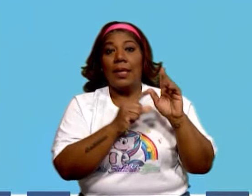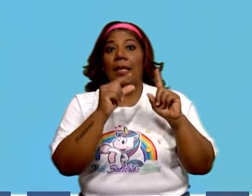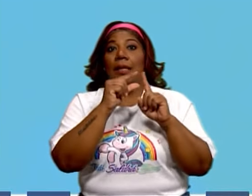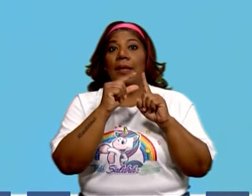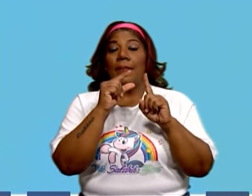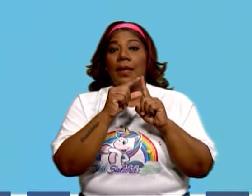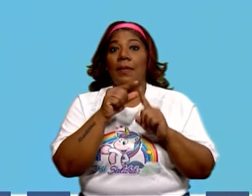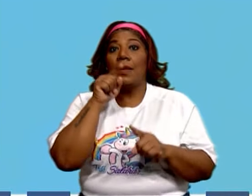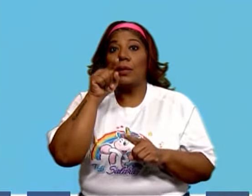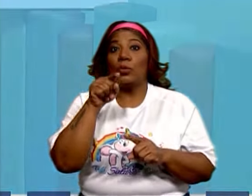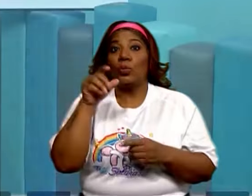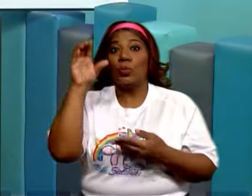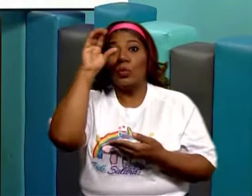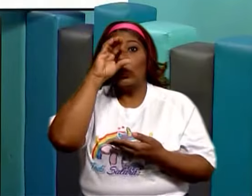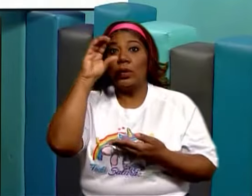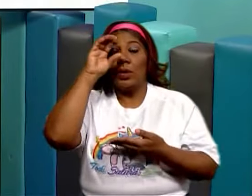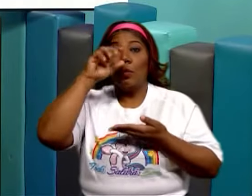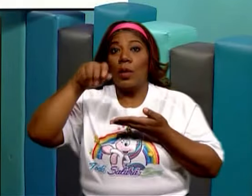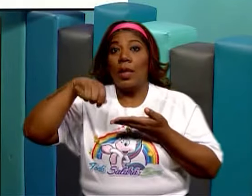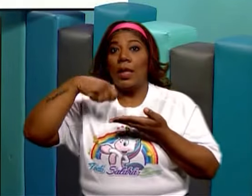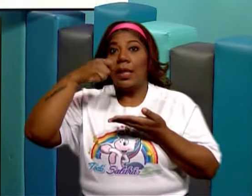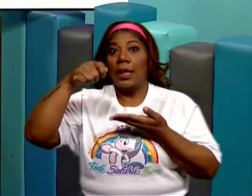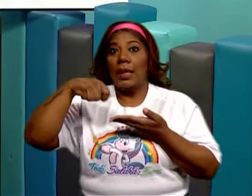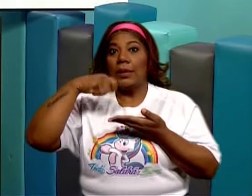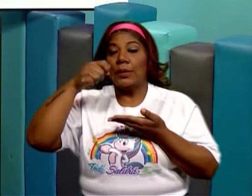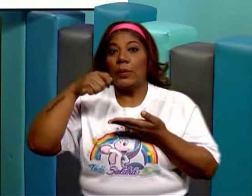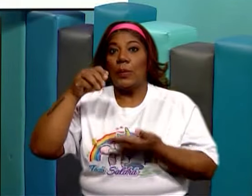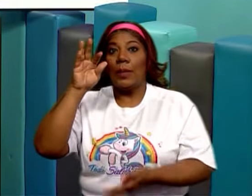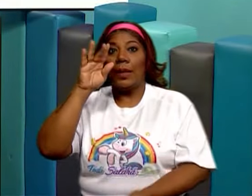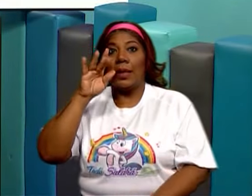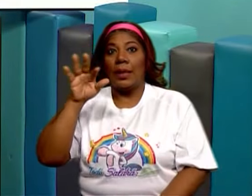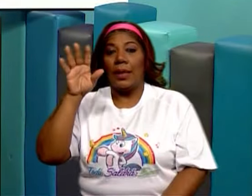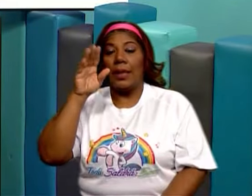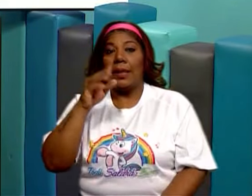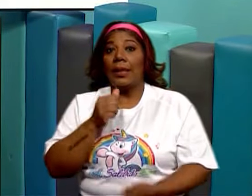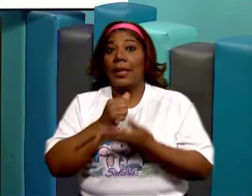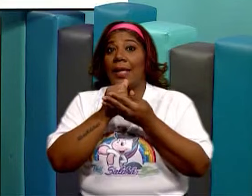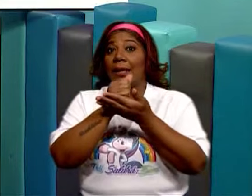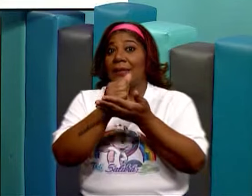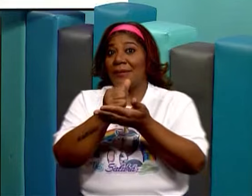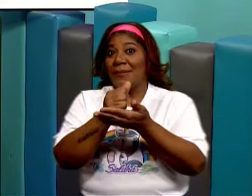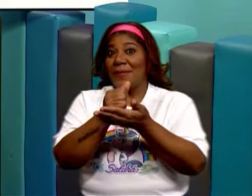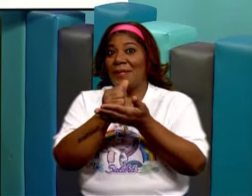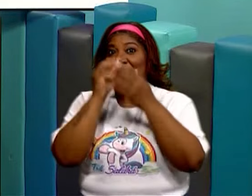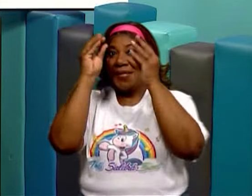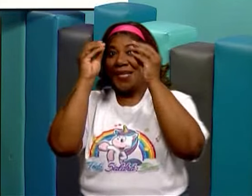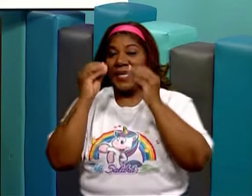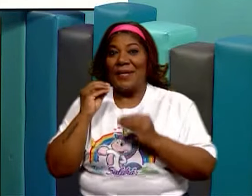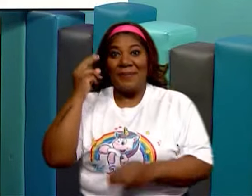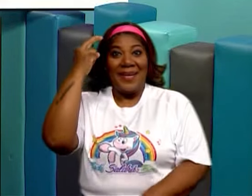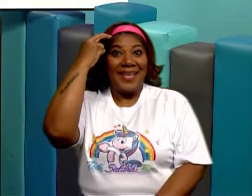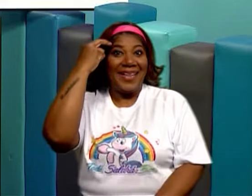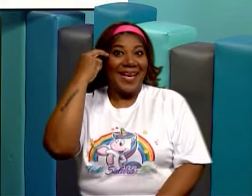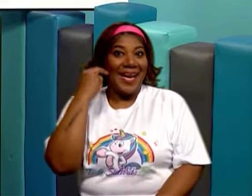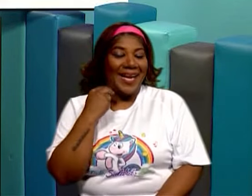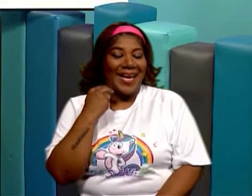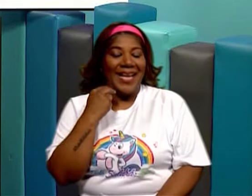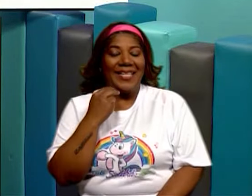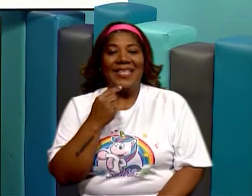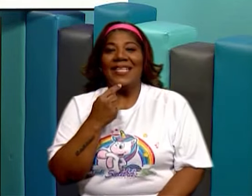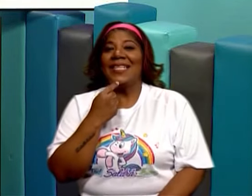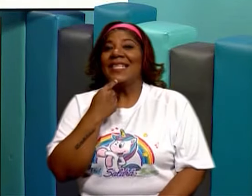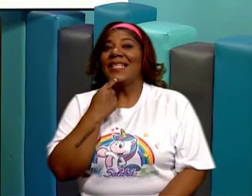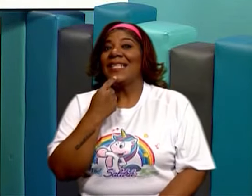lago, montaña y cerro. Vamos a buscarlas acá. Yo voy a buscar solo una, porque si hago